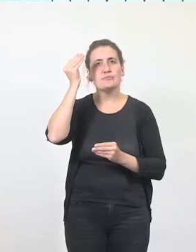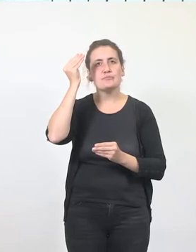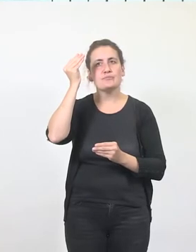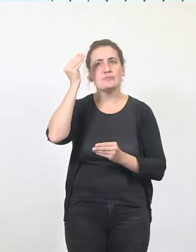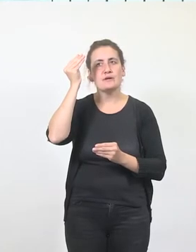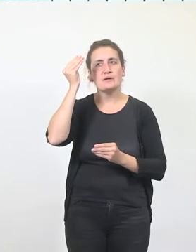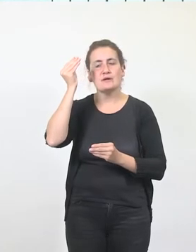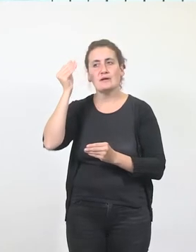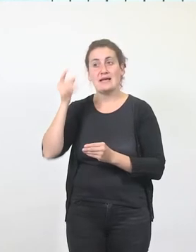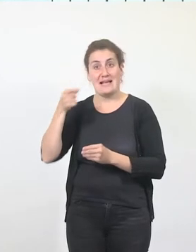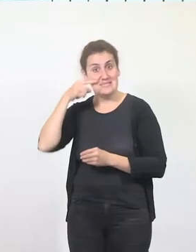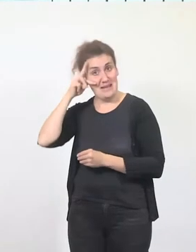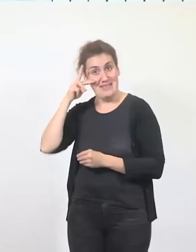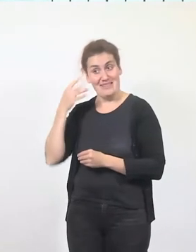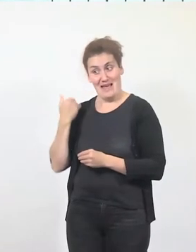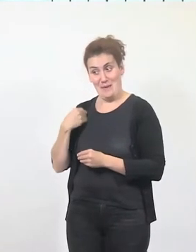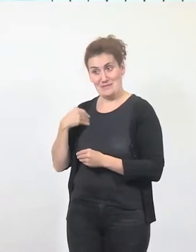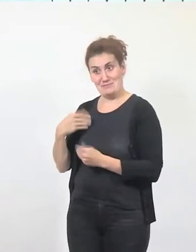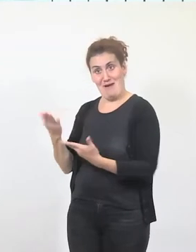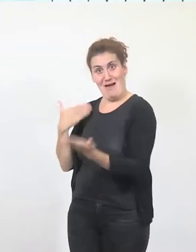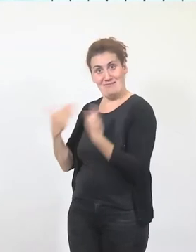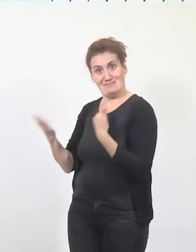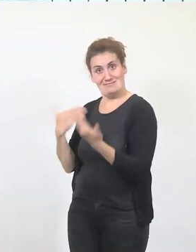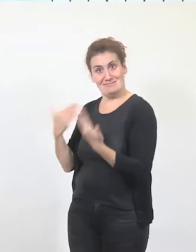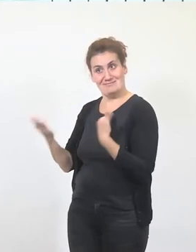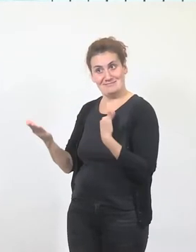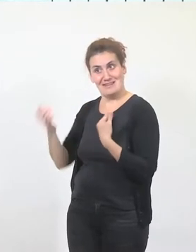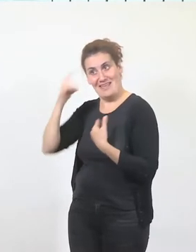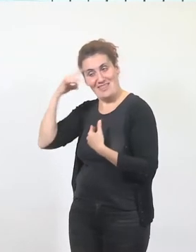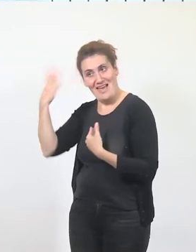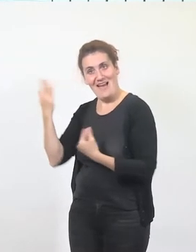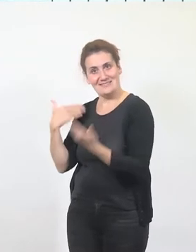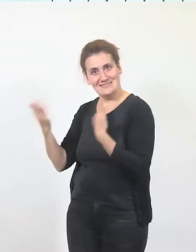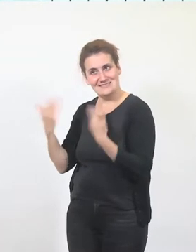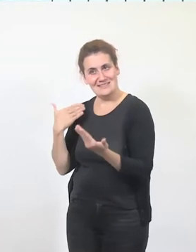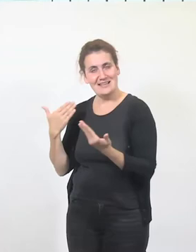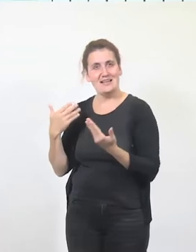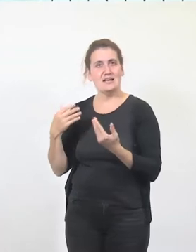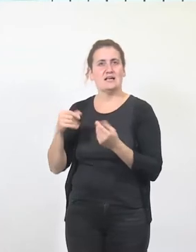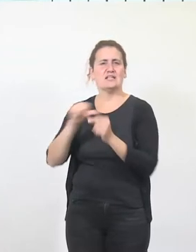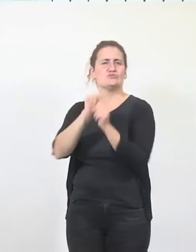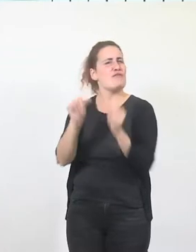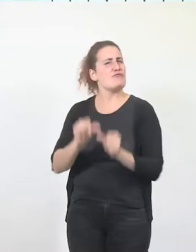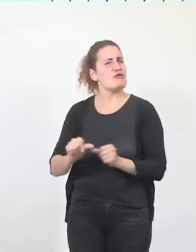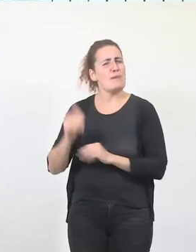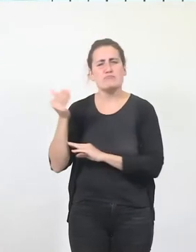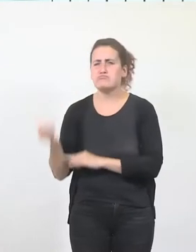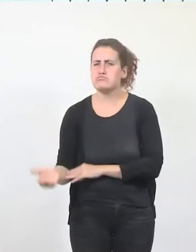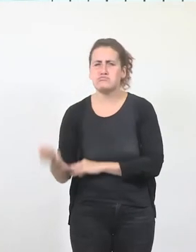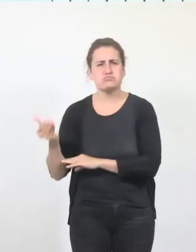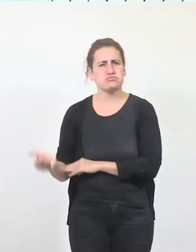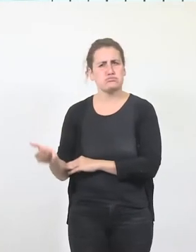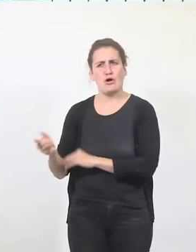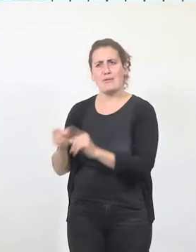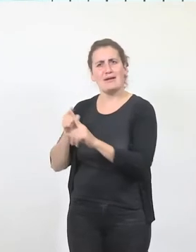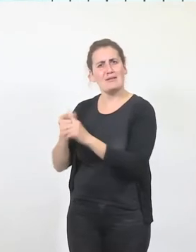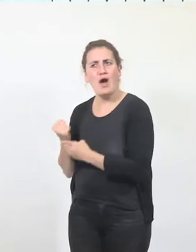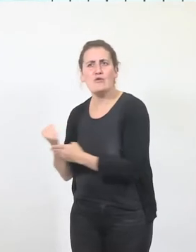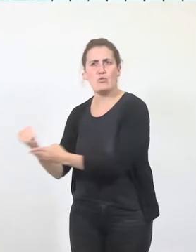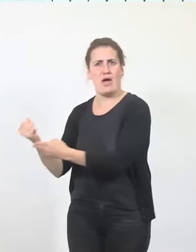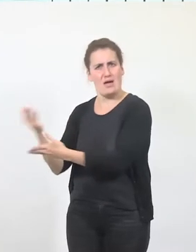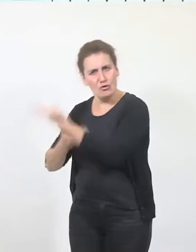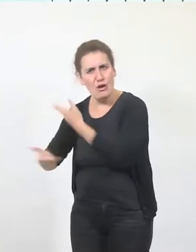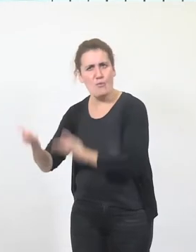que ese intercambio de experiencias y de ideas es una forma muy importante para ayudar